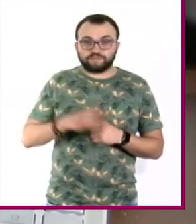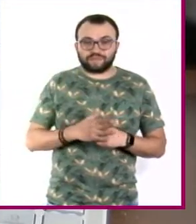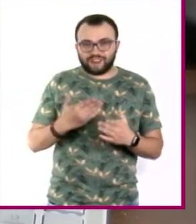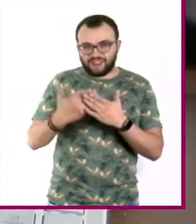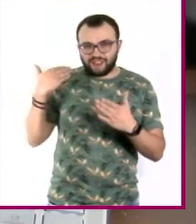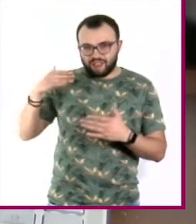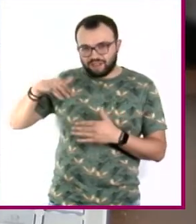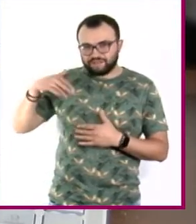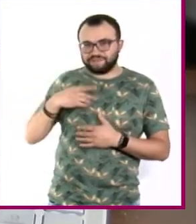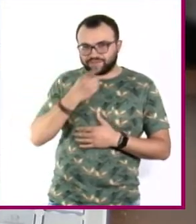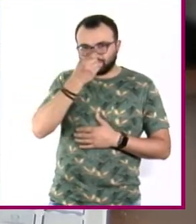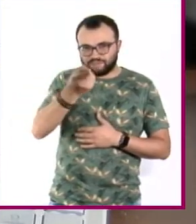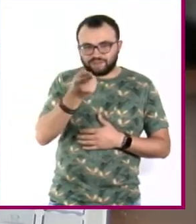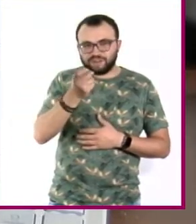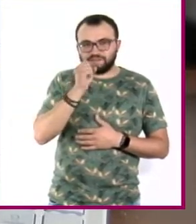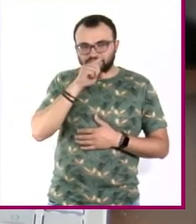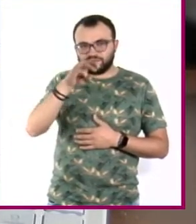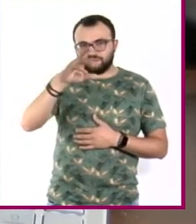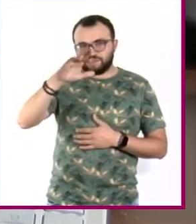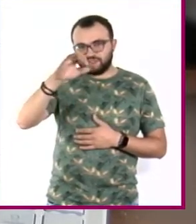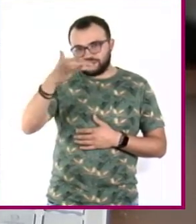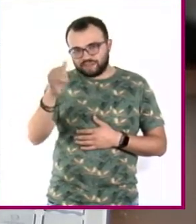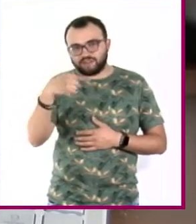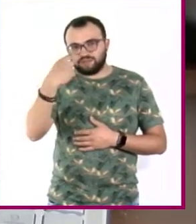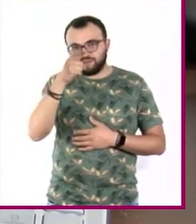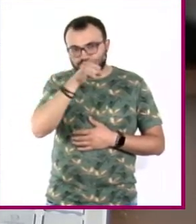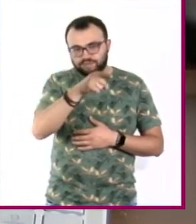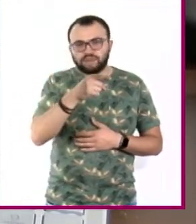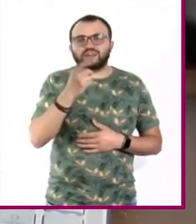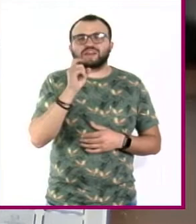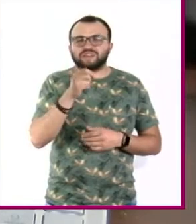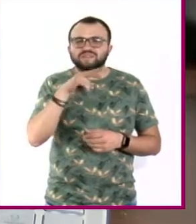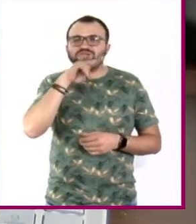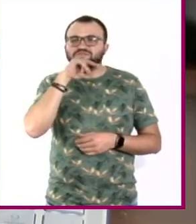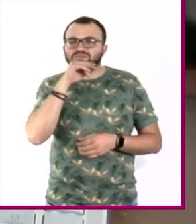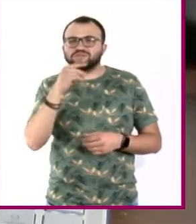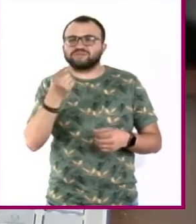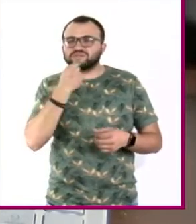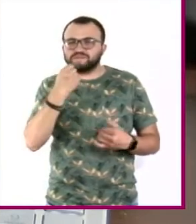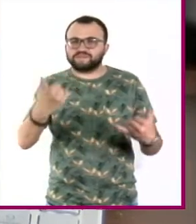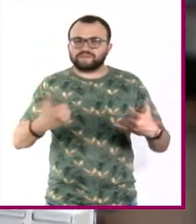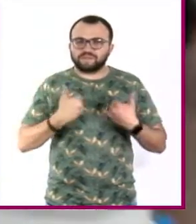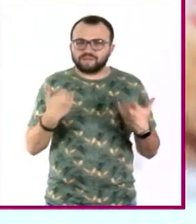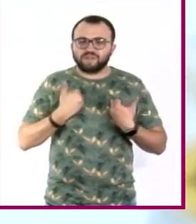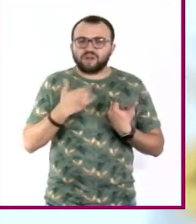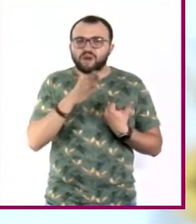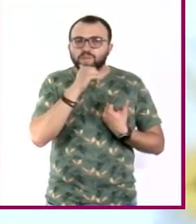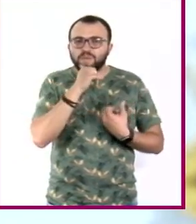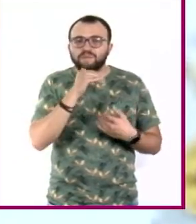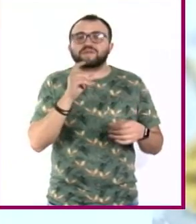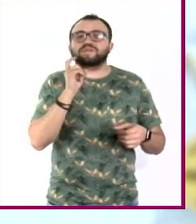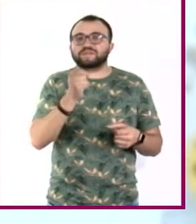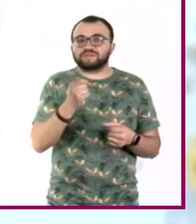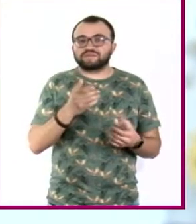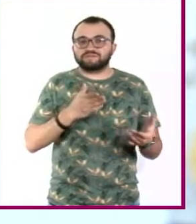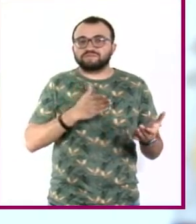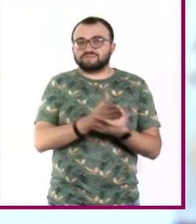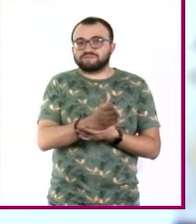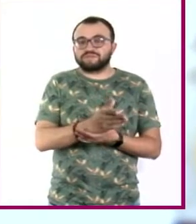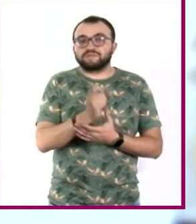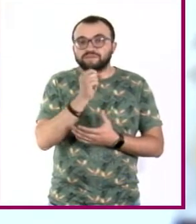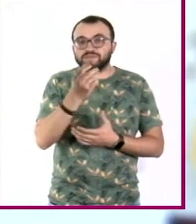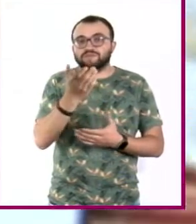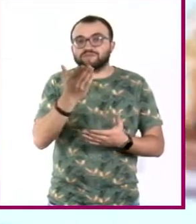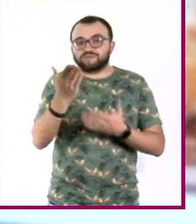rato, cuando te comenté a ti y a Mireya de los casos tan preocupantes de niños y jóvenes que no habían podido continuar con sus estudios a distancia desde